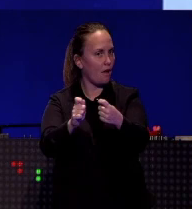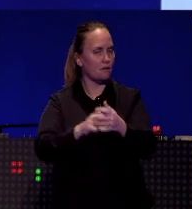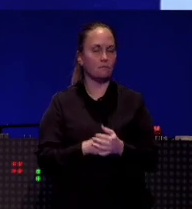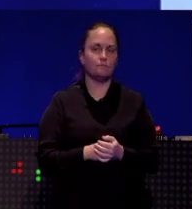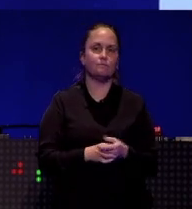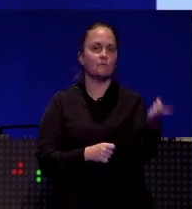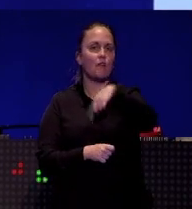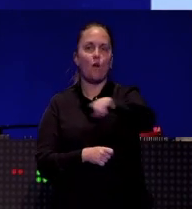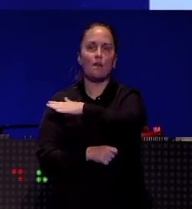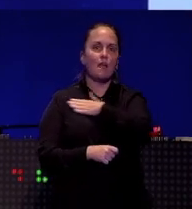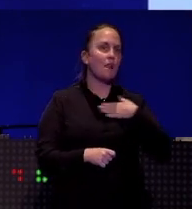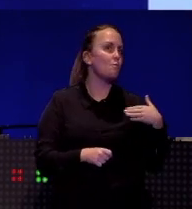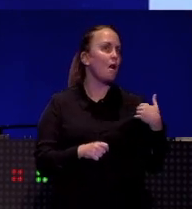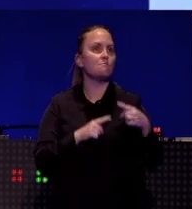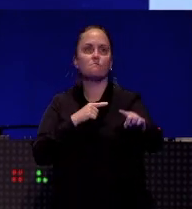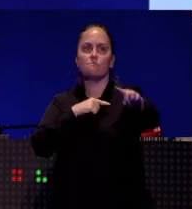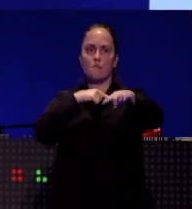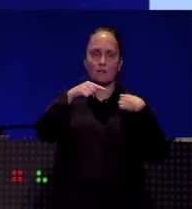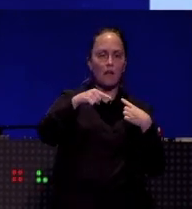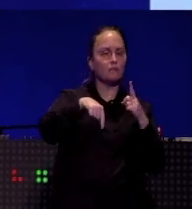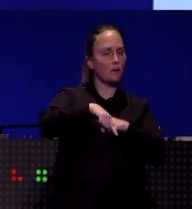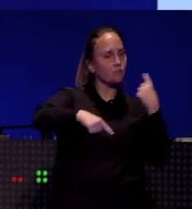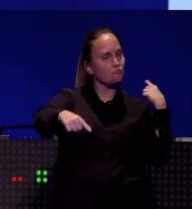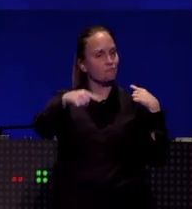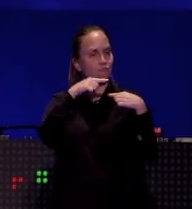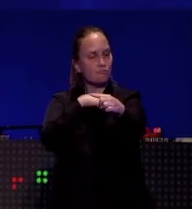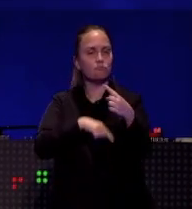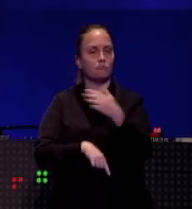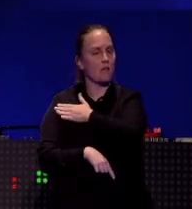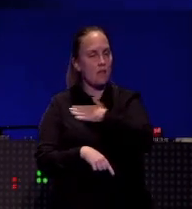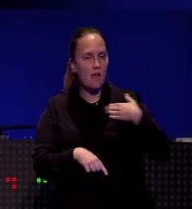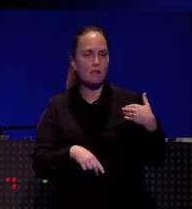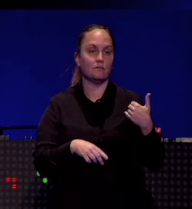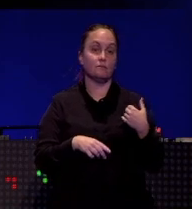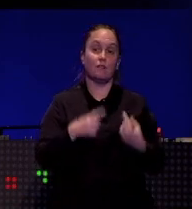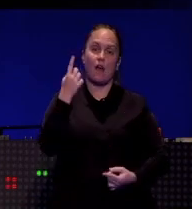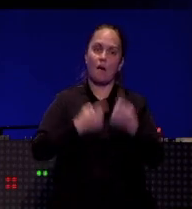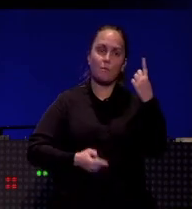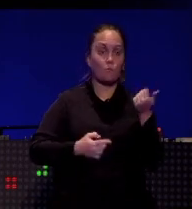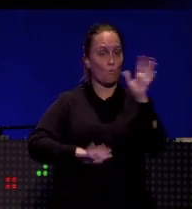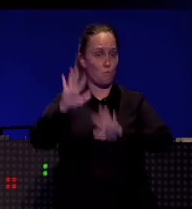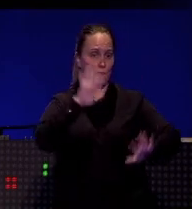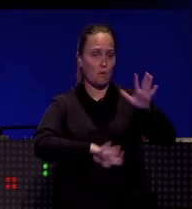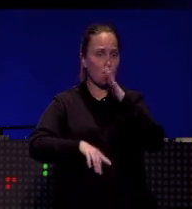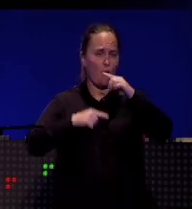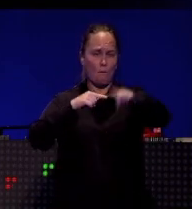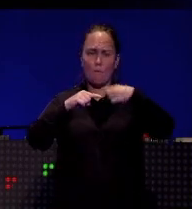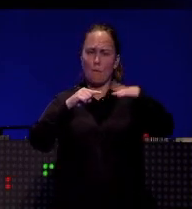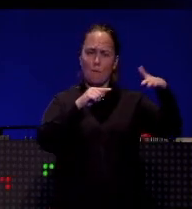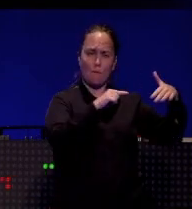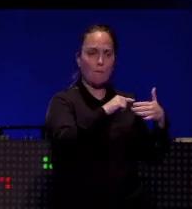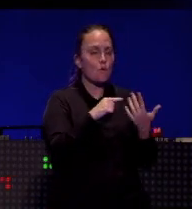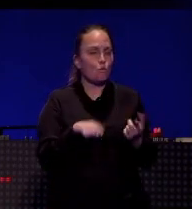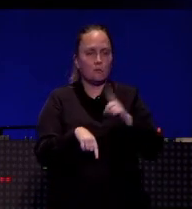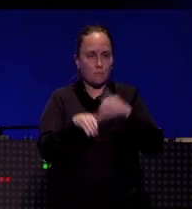que te mande mensajes y tener dedicar un ratito a contestar que a veces es un poco complicado porque son muchísimos pero dedicar un